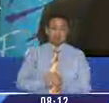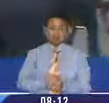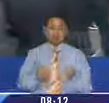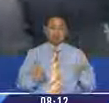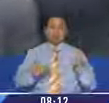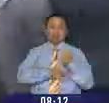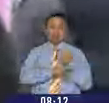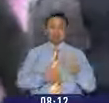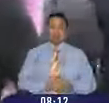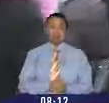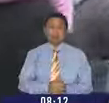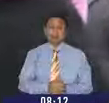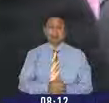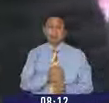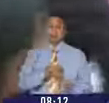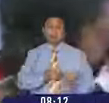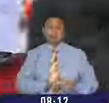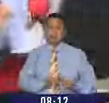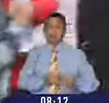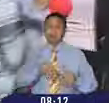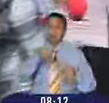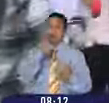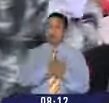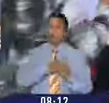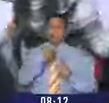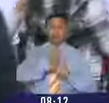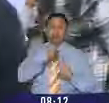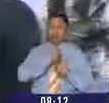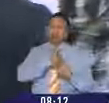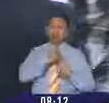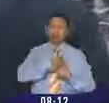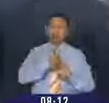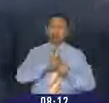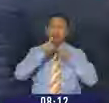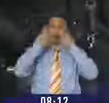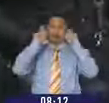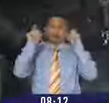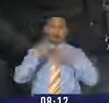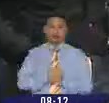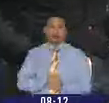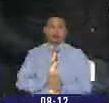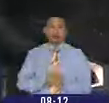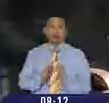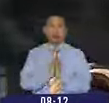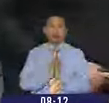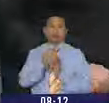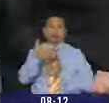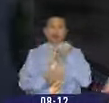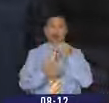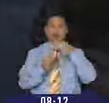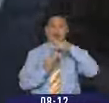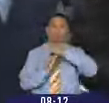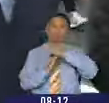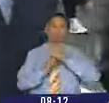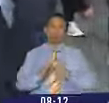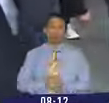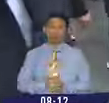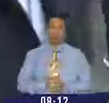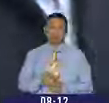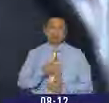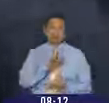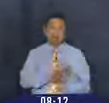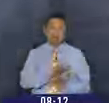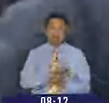carros. Y se mantendrán de pie, explican, levantando su voz, exigiendo justicia y paz, porque